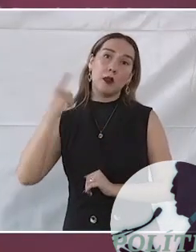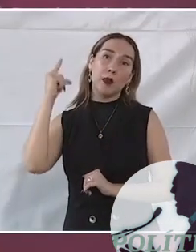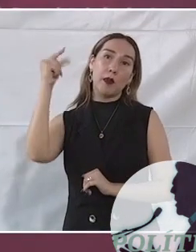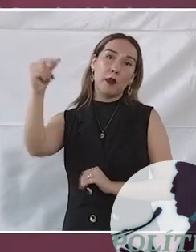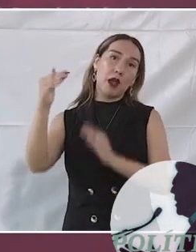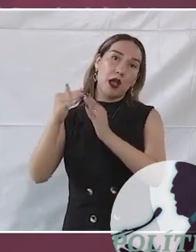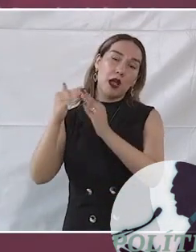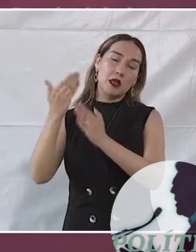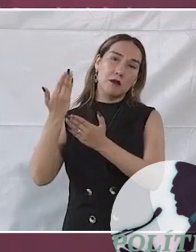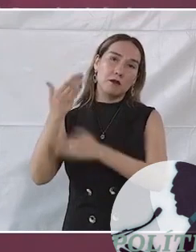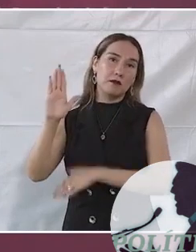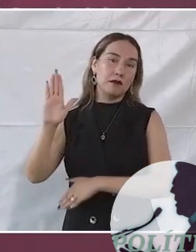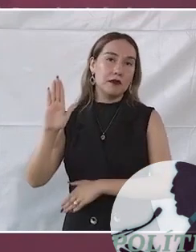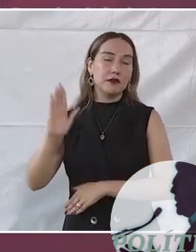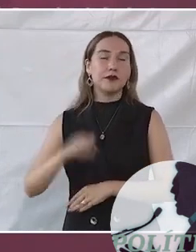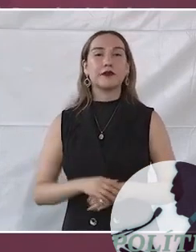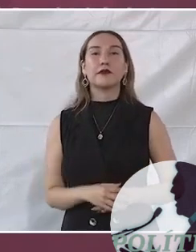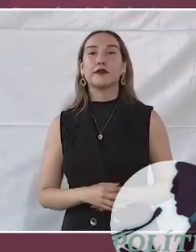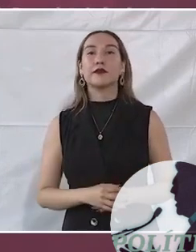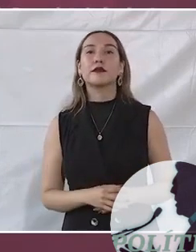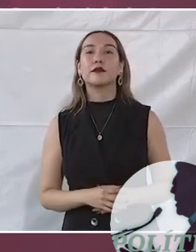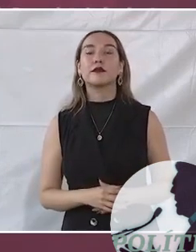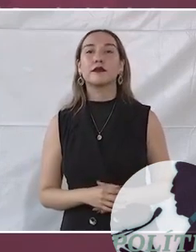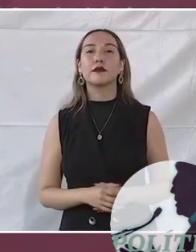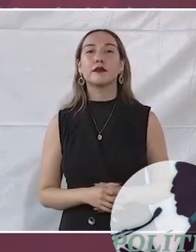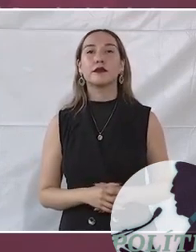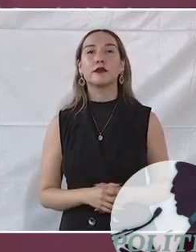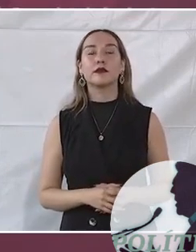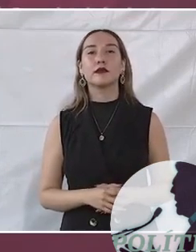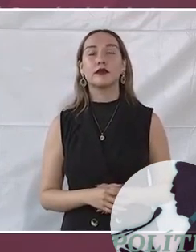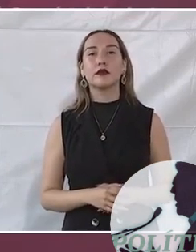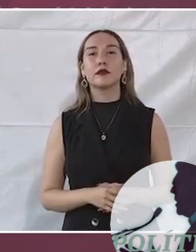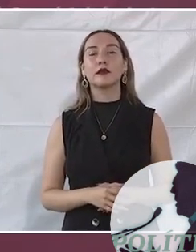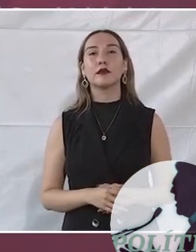casa. Hace poco leí de que